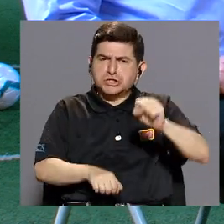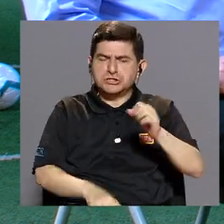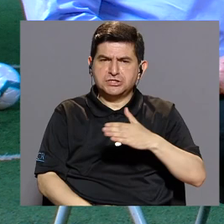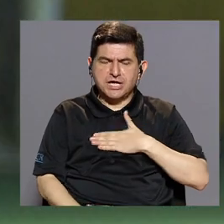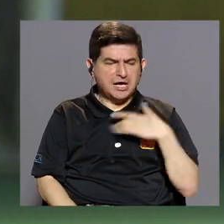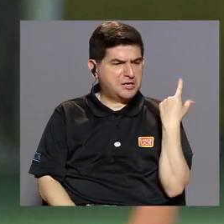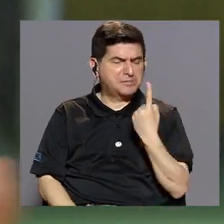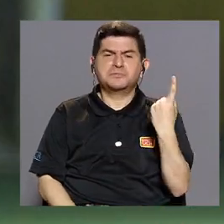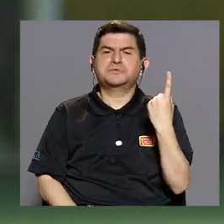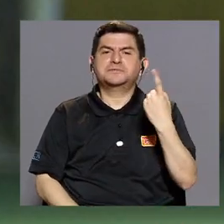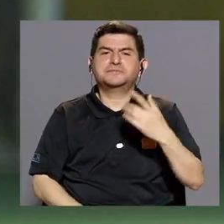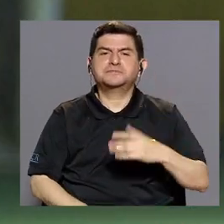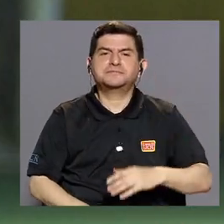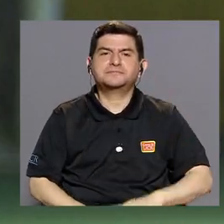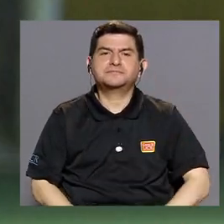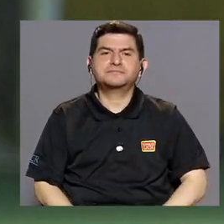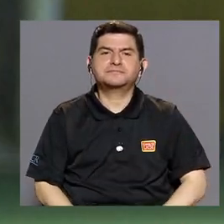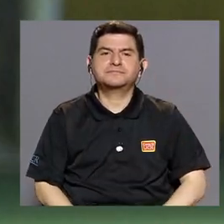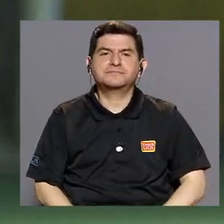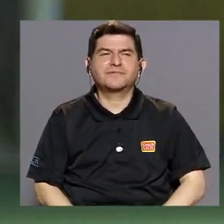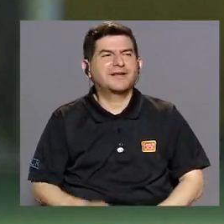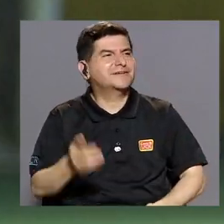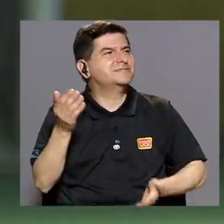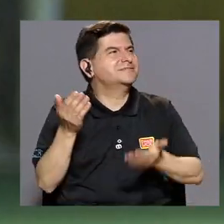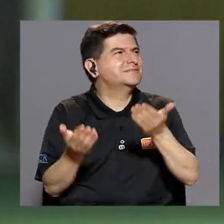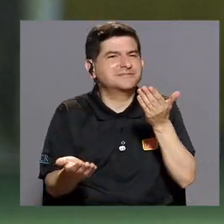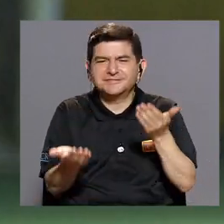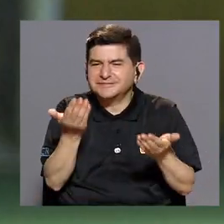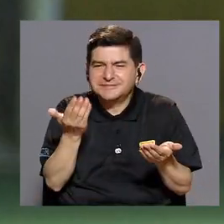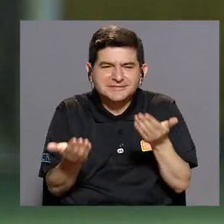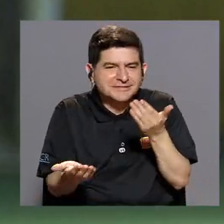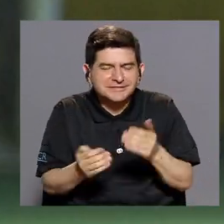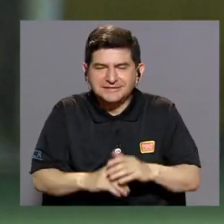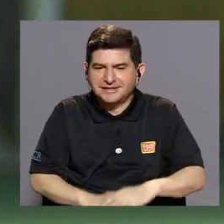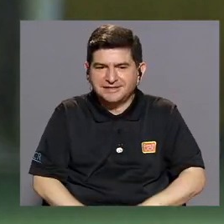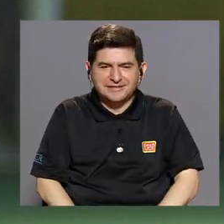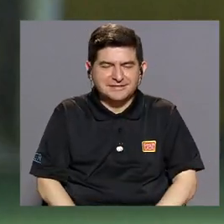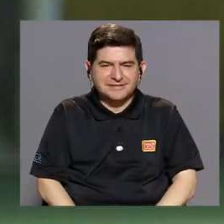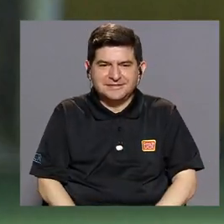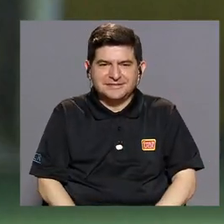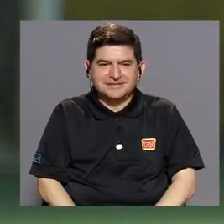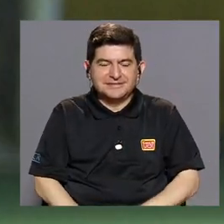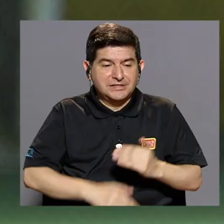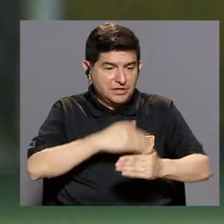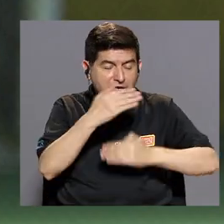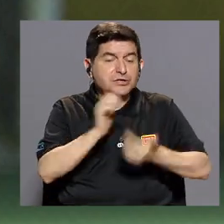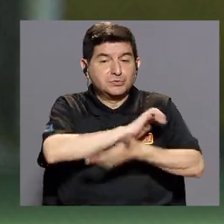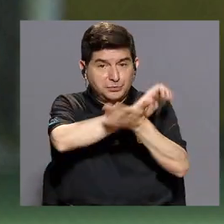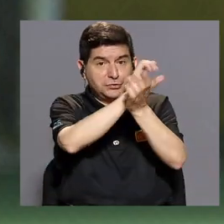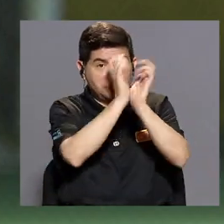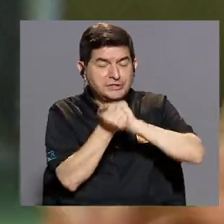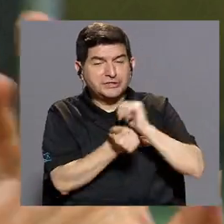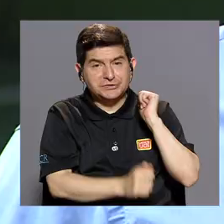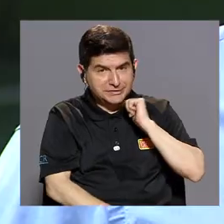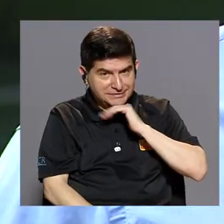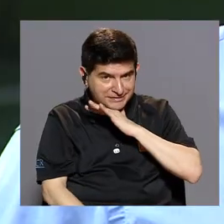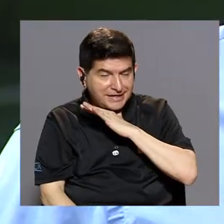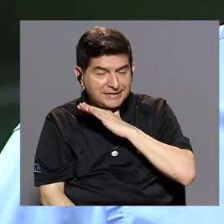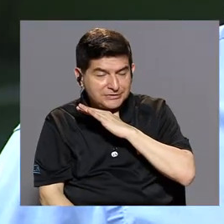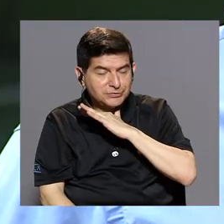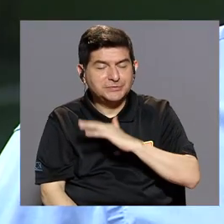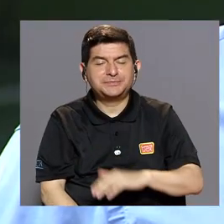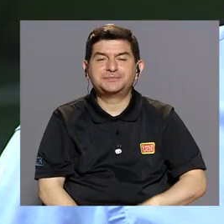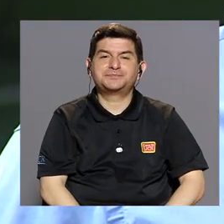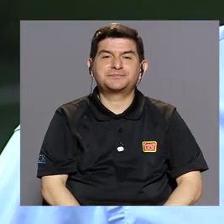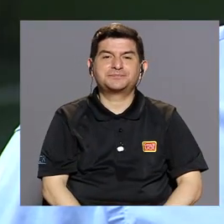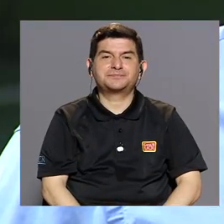que a mí me importaba. Entonces, era como muy, fue como un proceso de transición extraño, ¿verdad? Qué